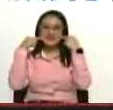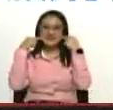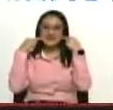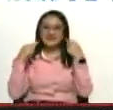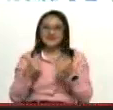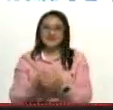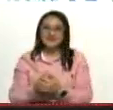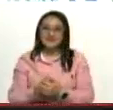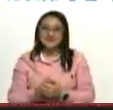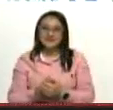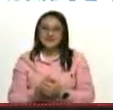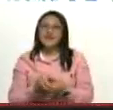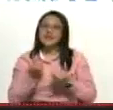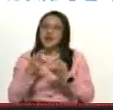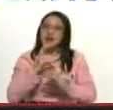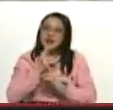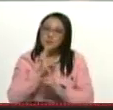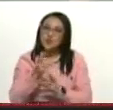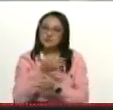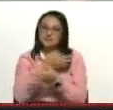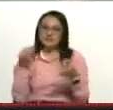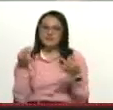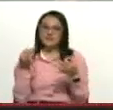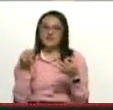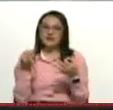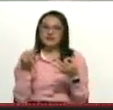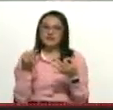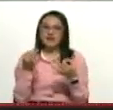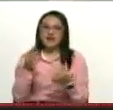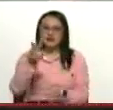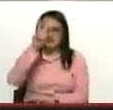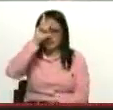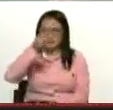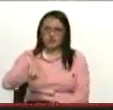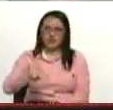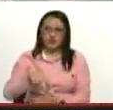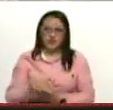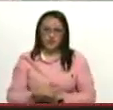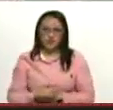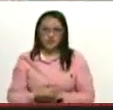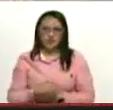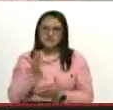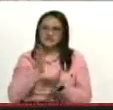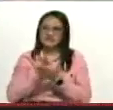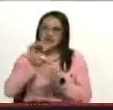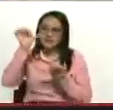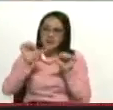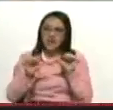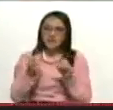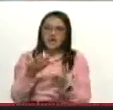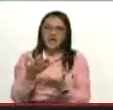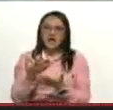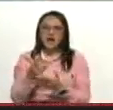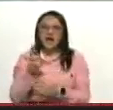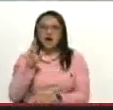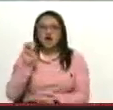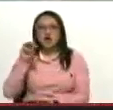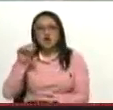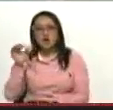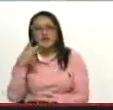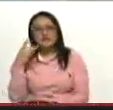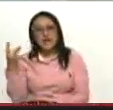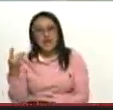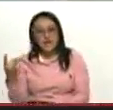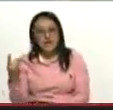y dales la respuesta perfecta a esos tontos que siempre hablan de Grecia y Roma